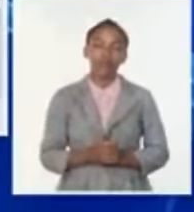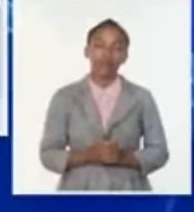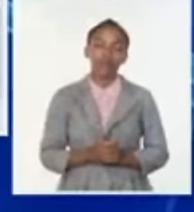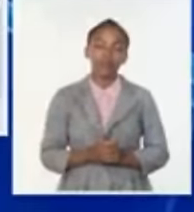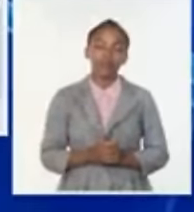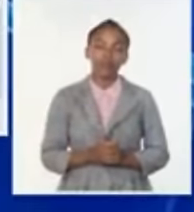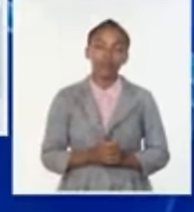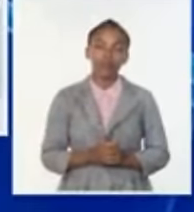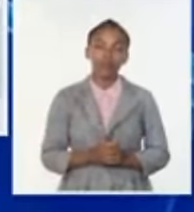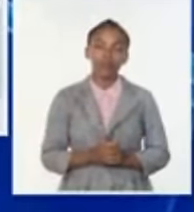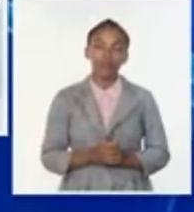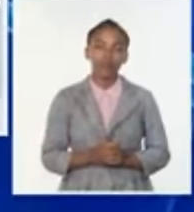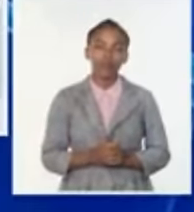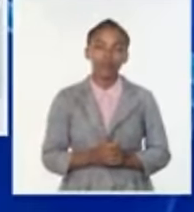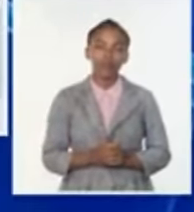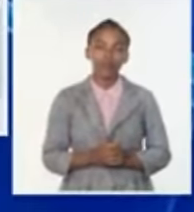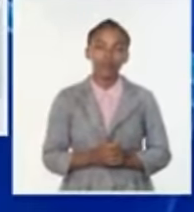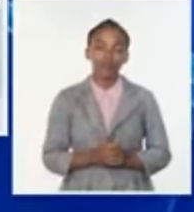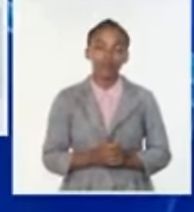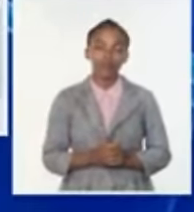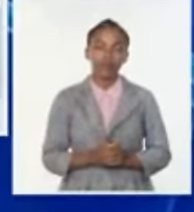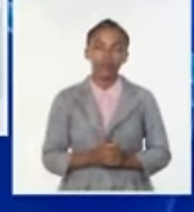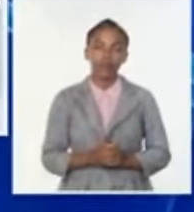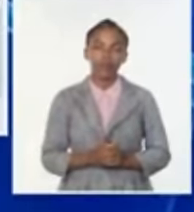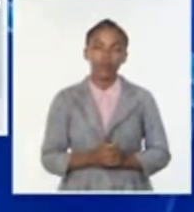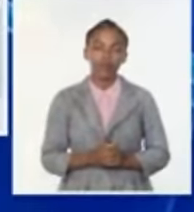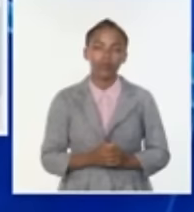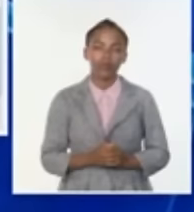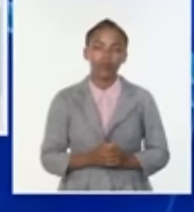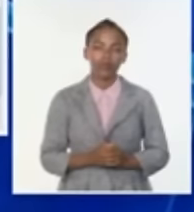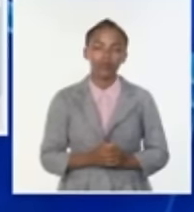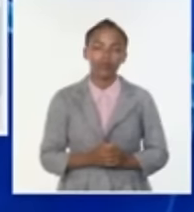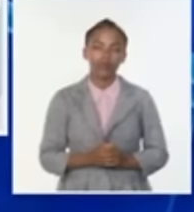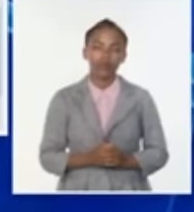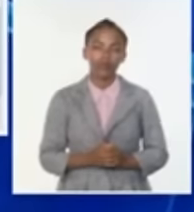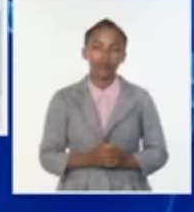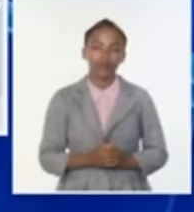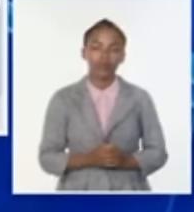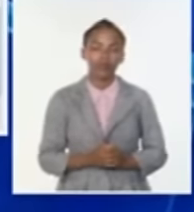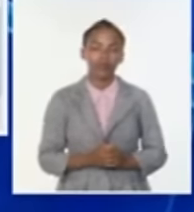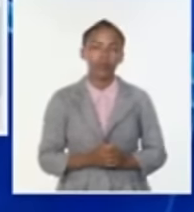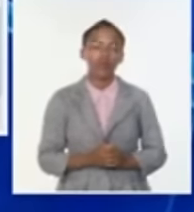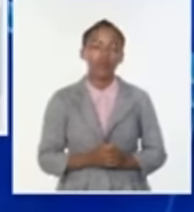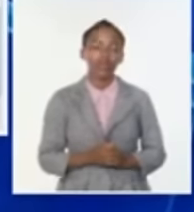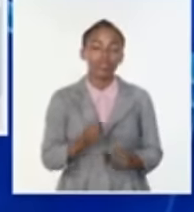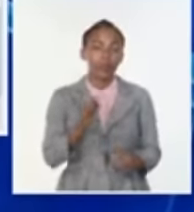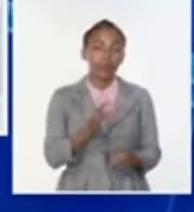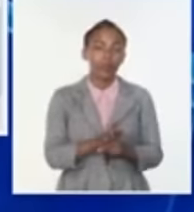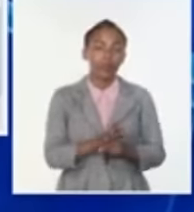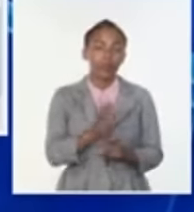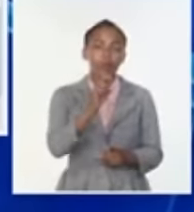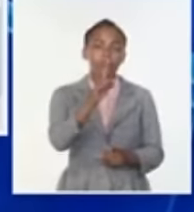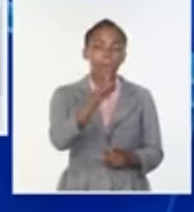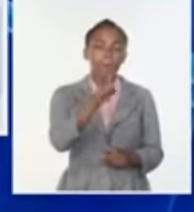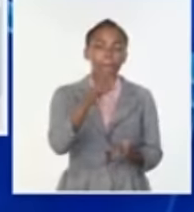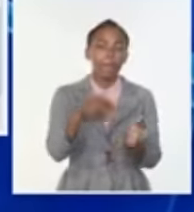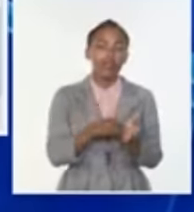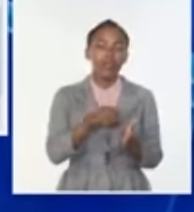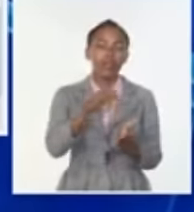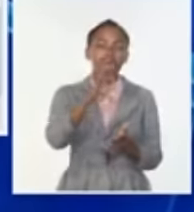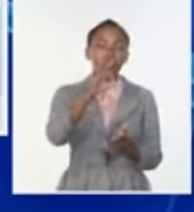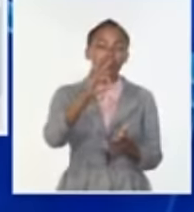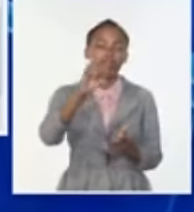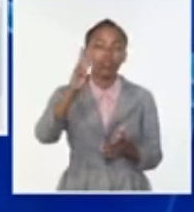159.000 negocios que no tienen cuenta. Se han impuesto 1.831 multas,